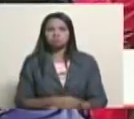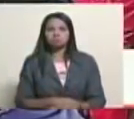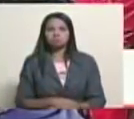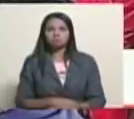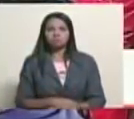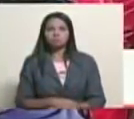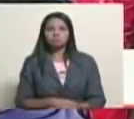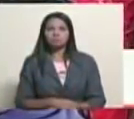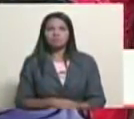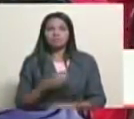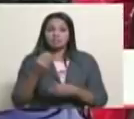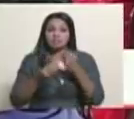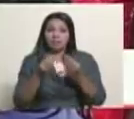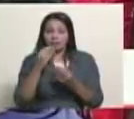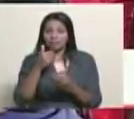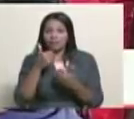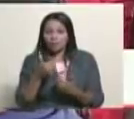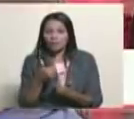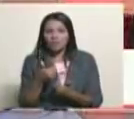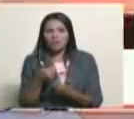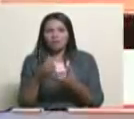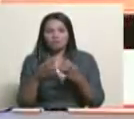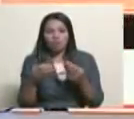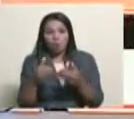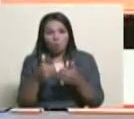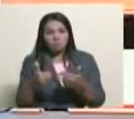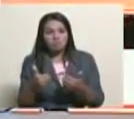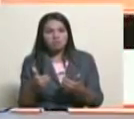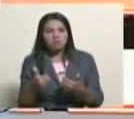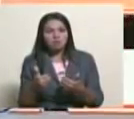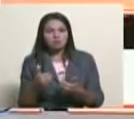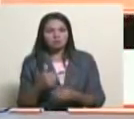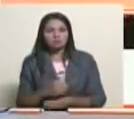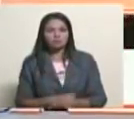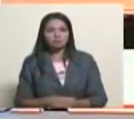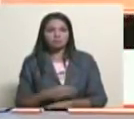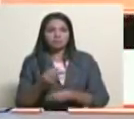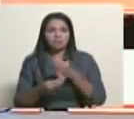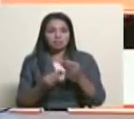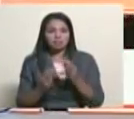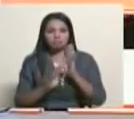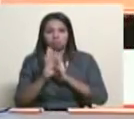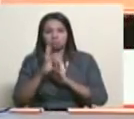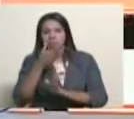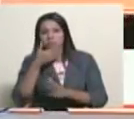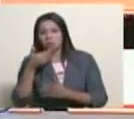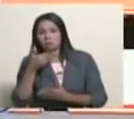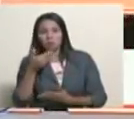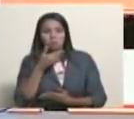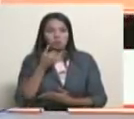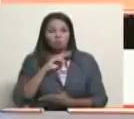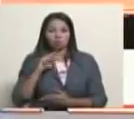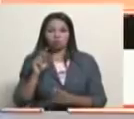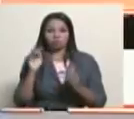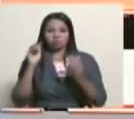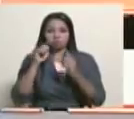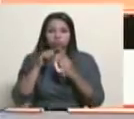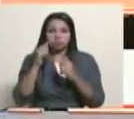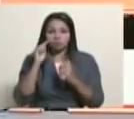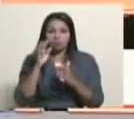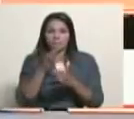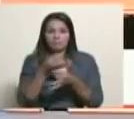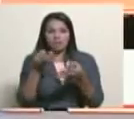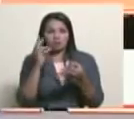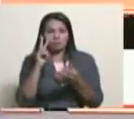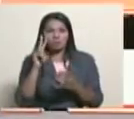si se hace lo correcto y se hace bien y se hace cada vez mejor, somos capaces de ver esos milagros que